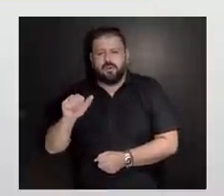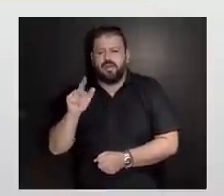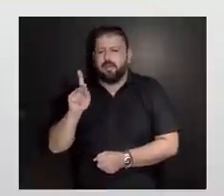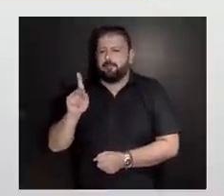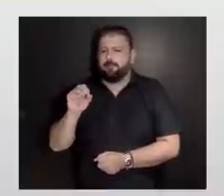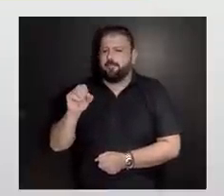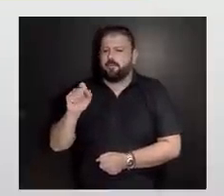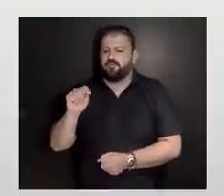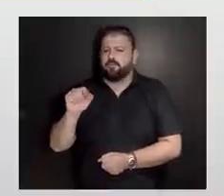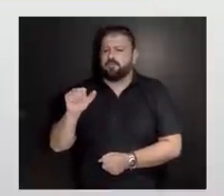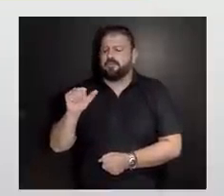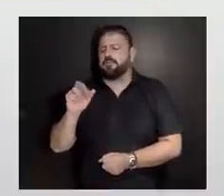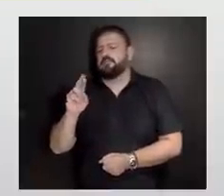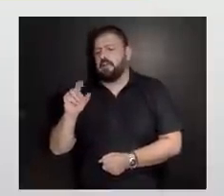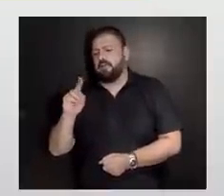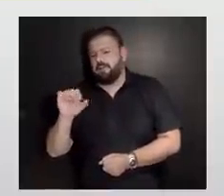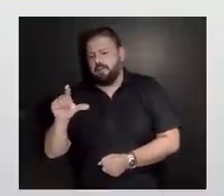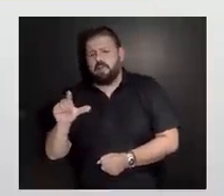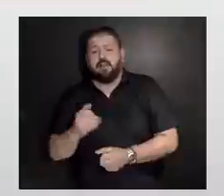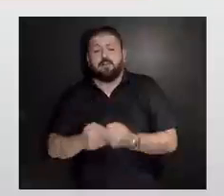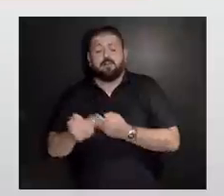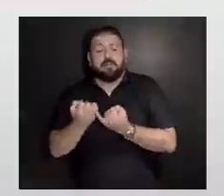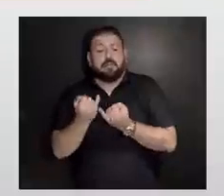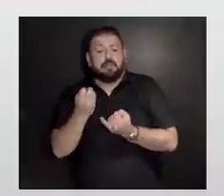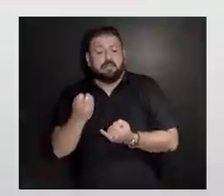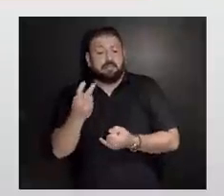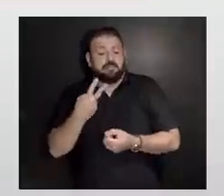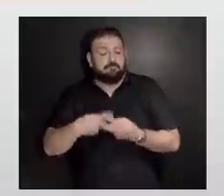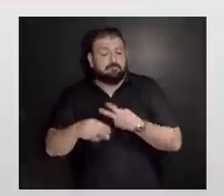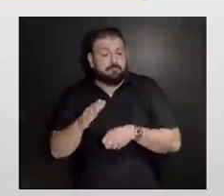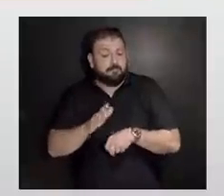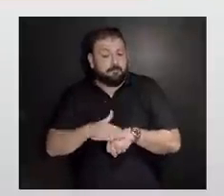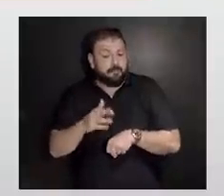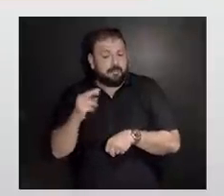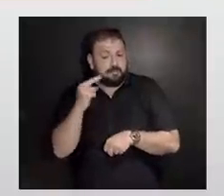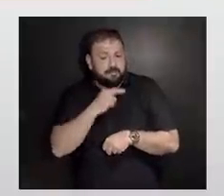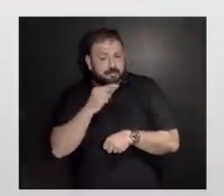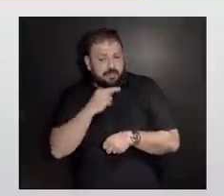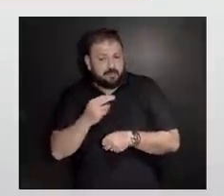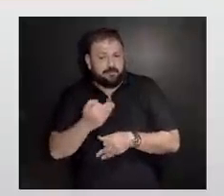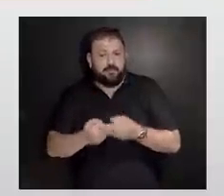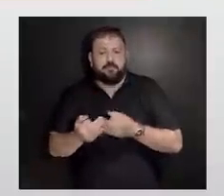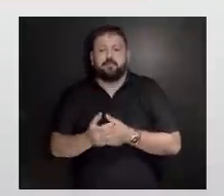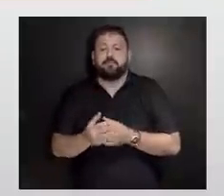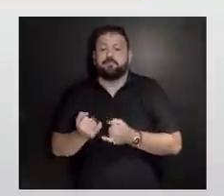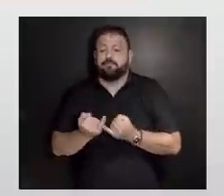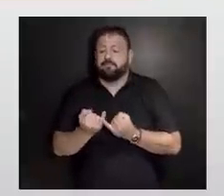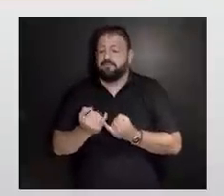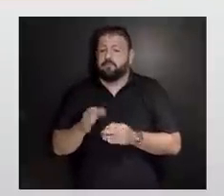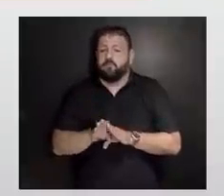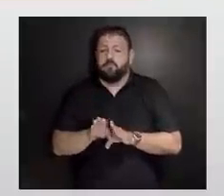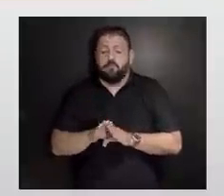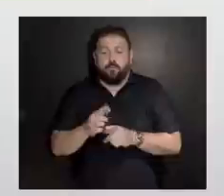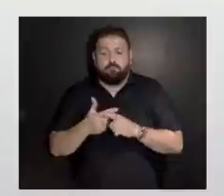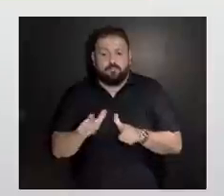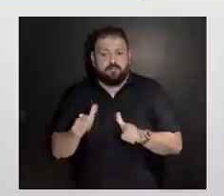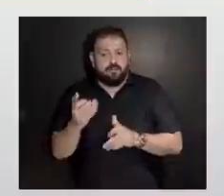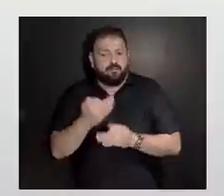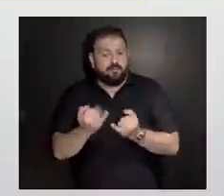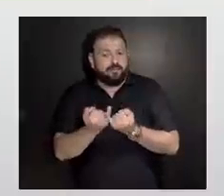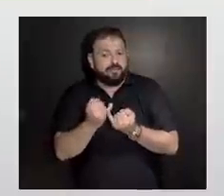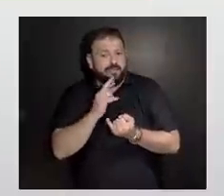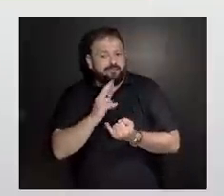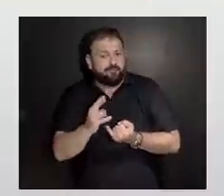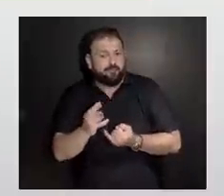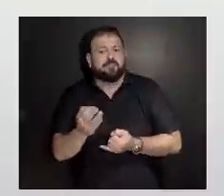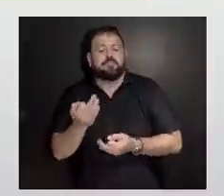insulina rápida que se va, pues ahora sí que valga la redundancia, a liberar como respuesta al consumo de glucosa. Esto es,